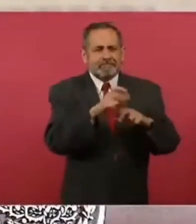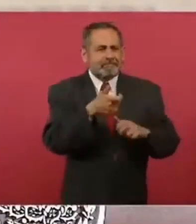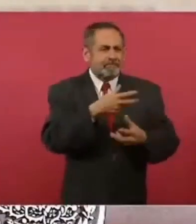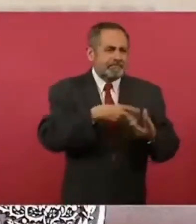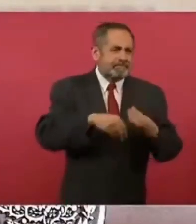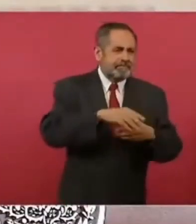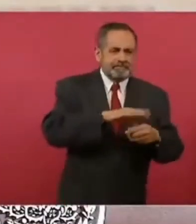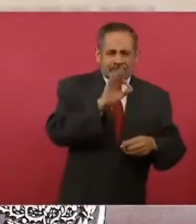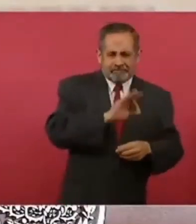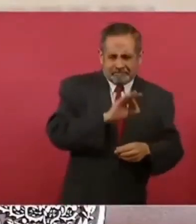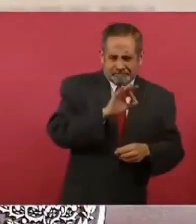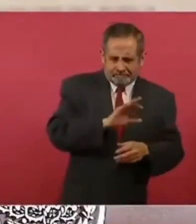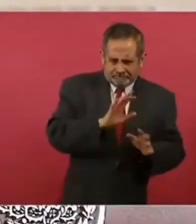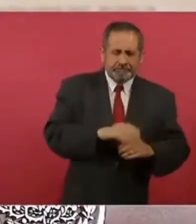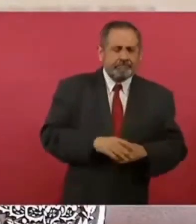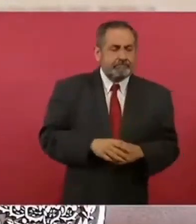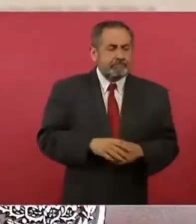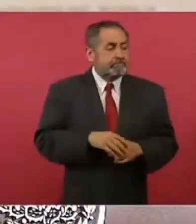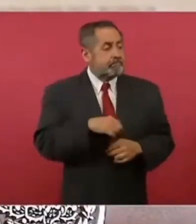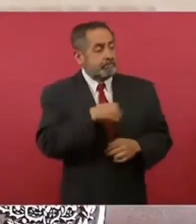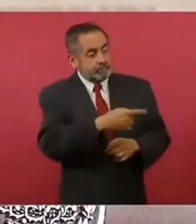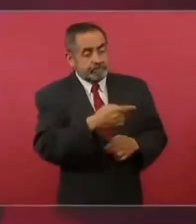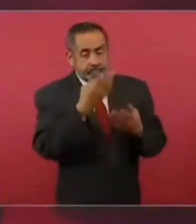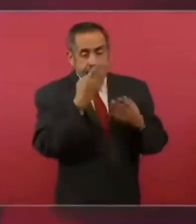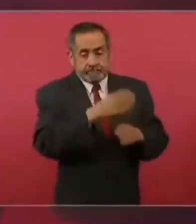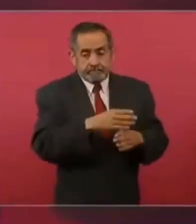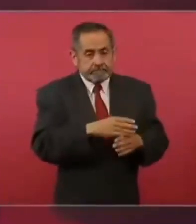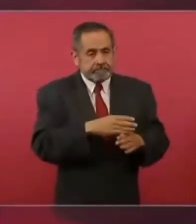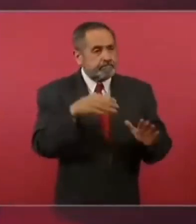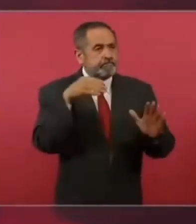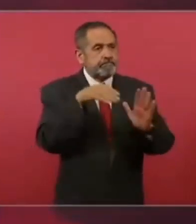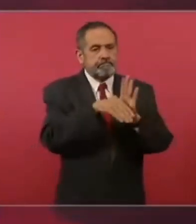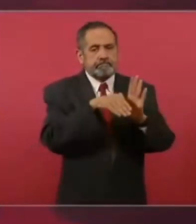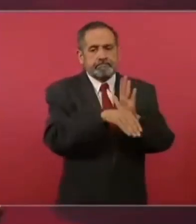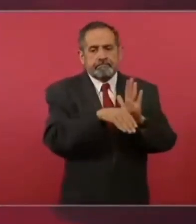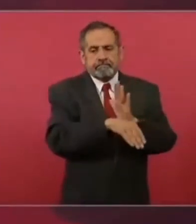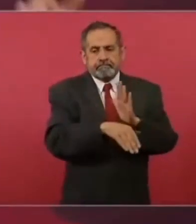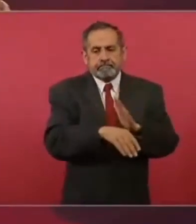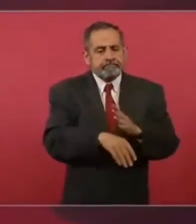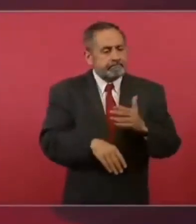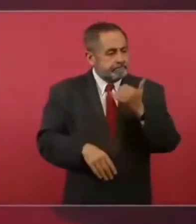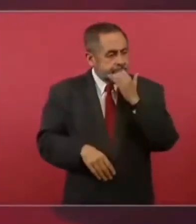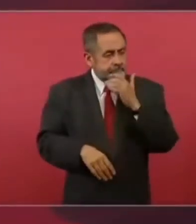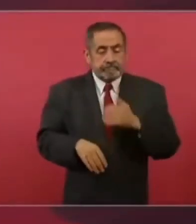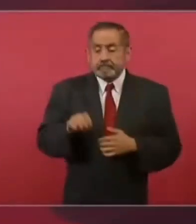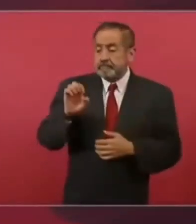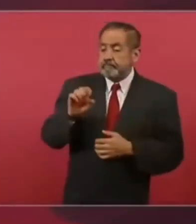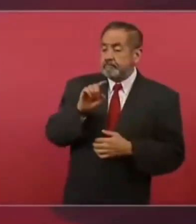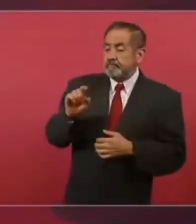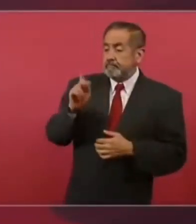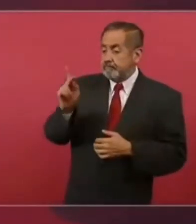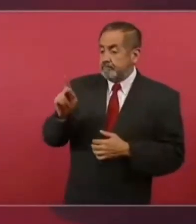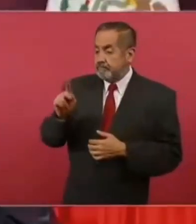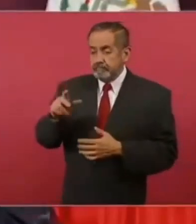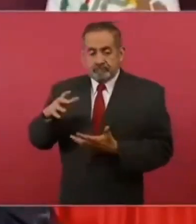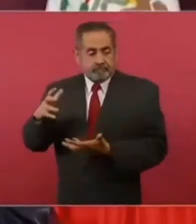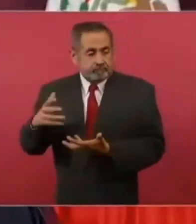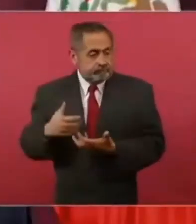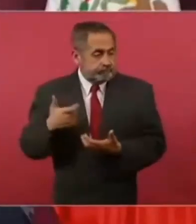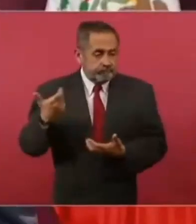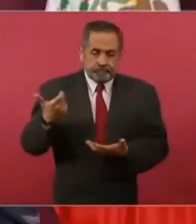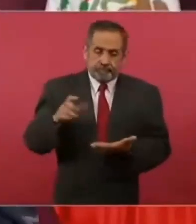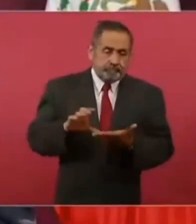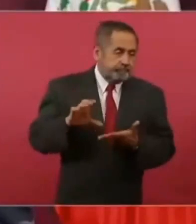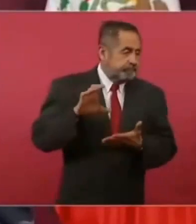rescata a todos esos bancos. O sea, primero se les entrega,